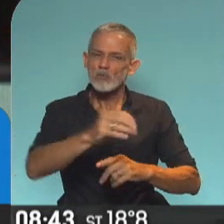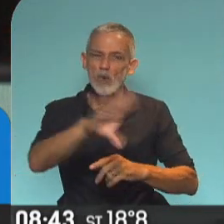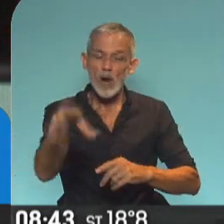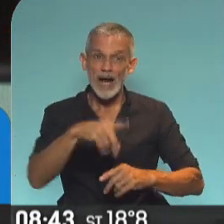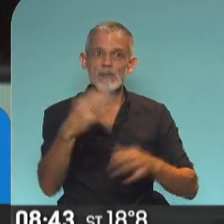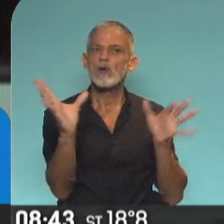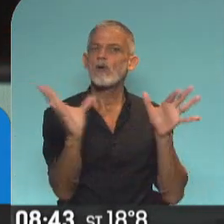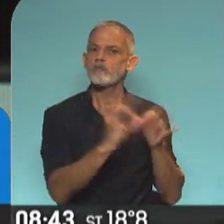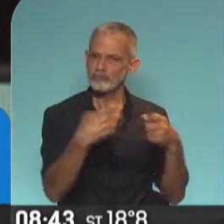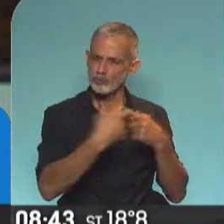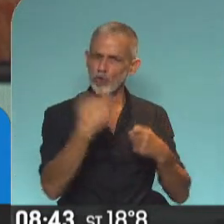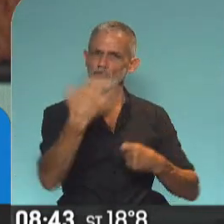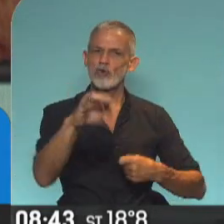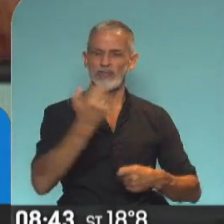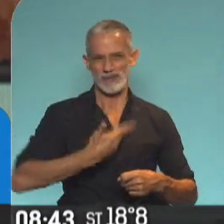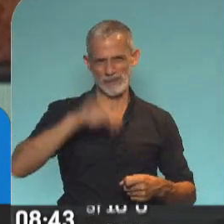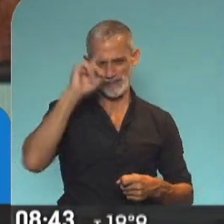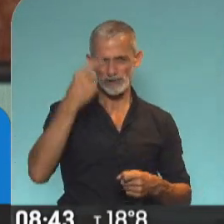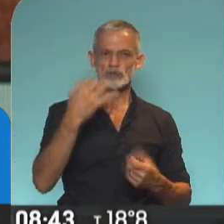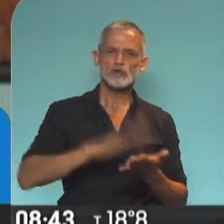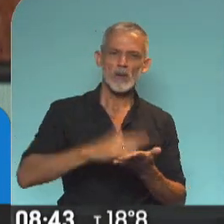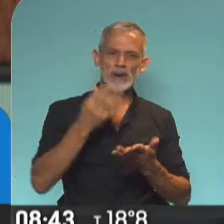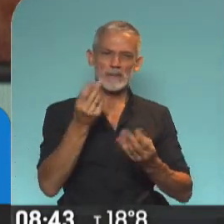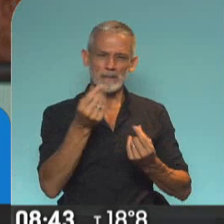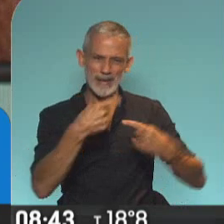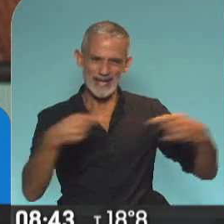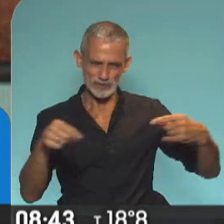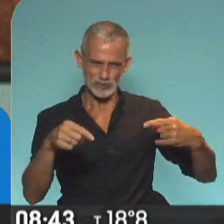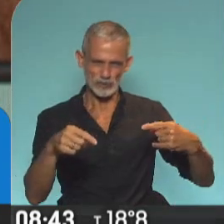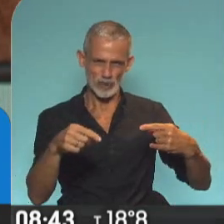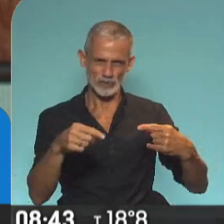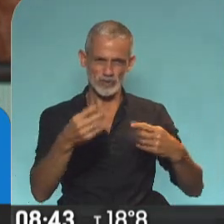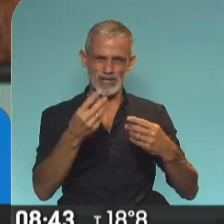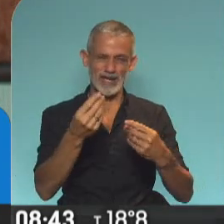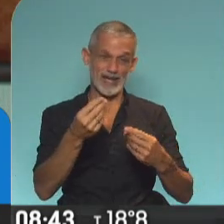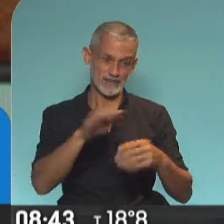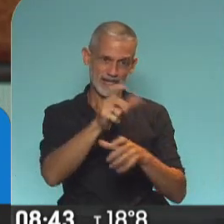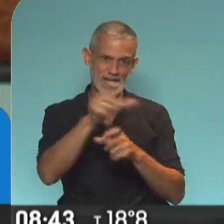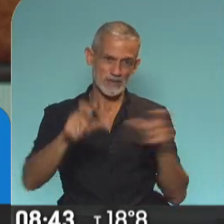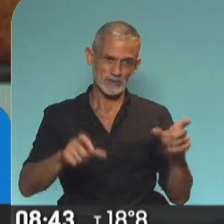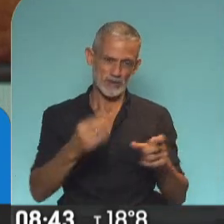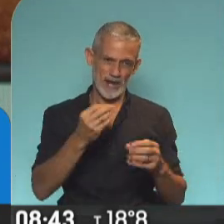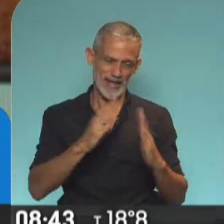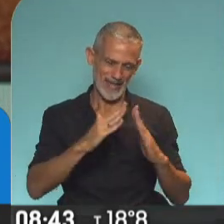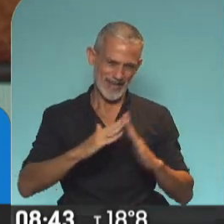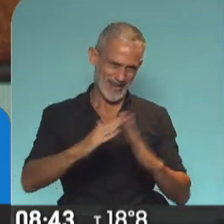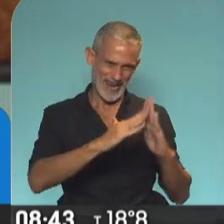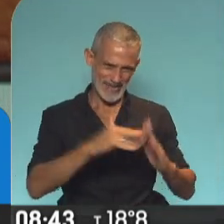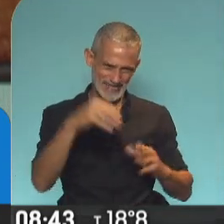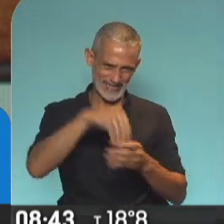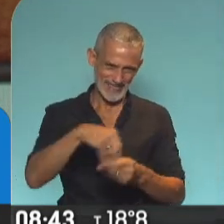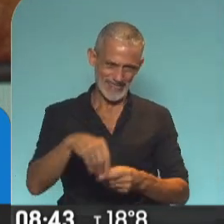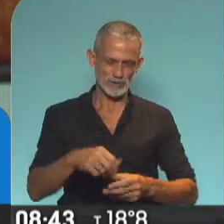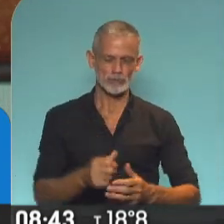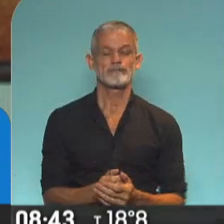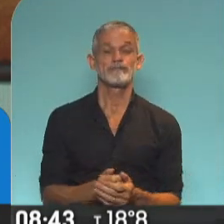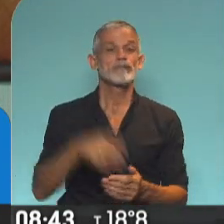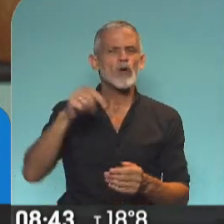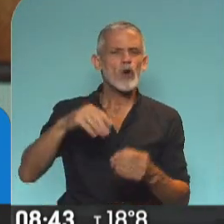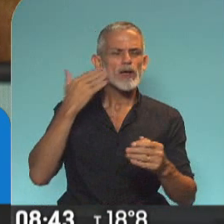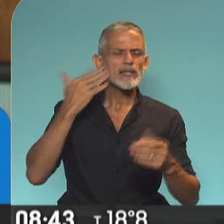sabés que los exportadores vienen a pescar en la pecera, te pagan lo que quieren, eso dice el productor y es correcto, y luego exportan afuera al